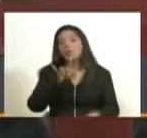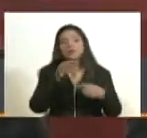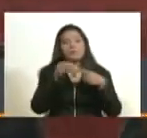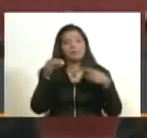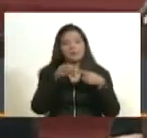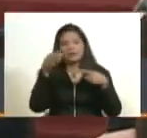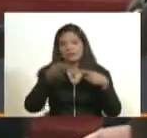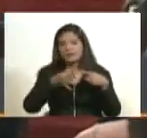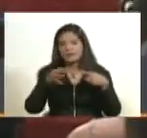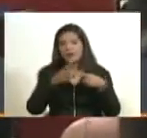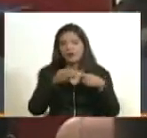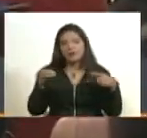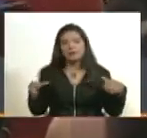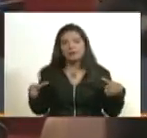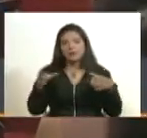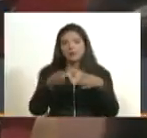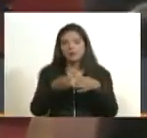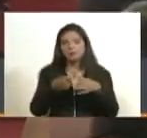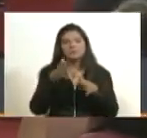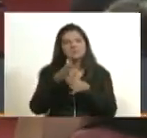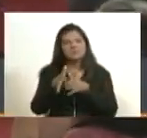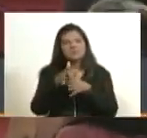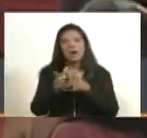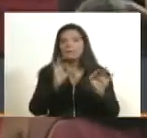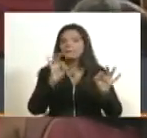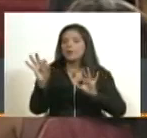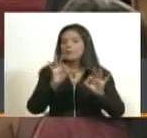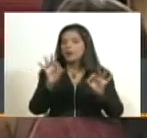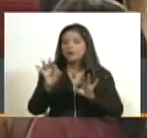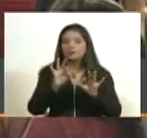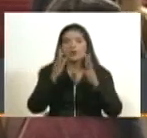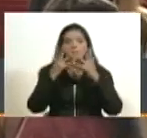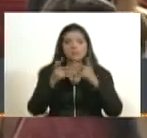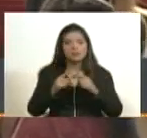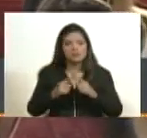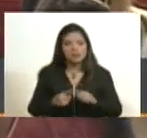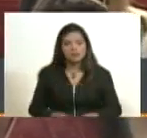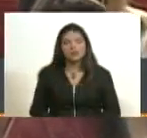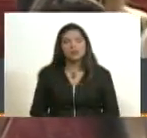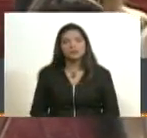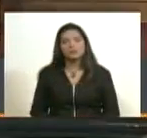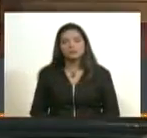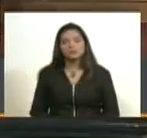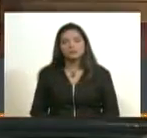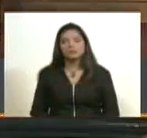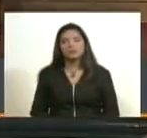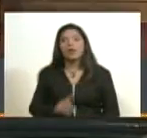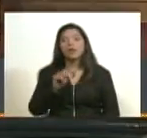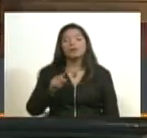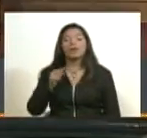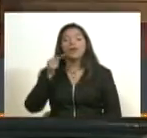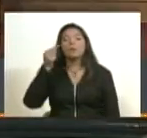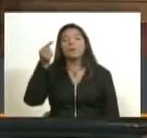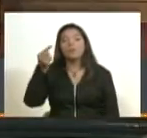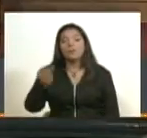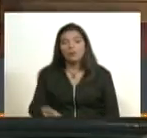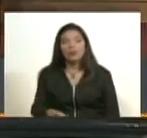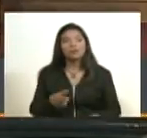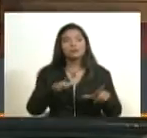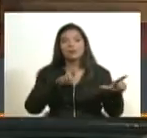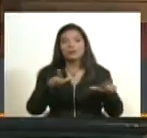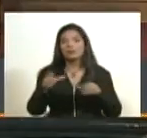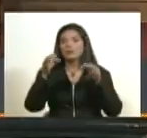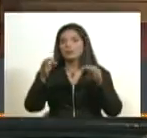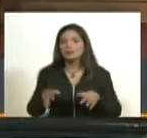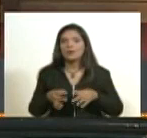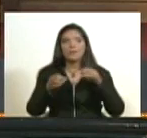dicho, de la Asamblea General, es para preparación administrativa. Y luego viene la instalación siempre, que es el